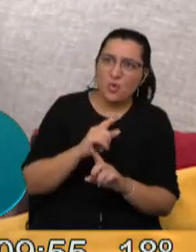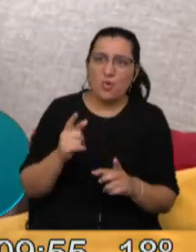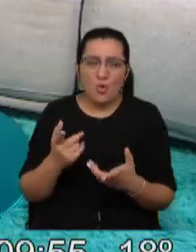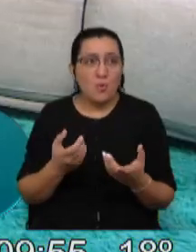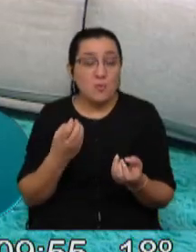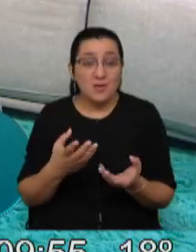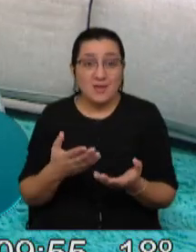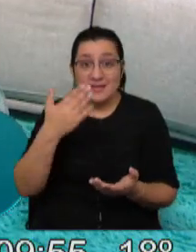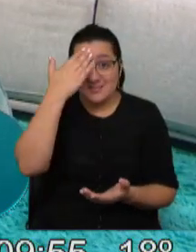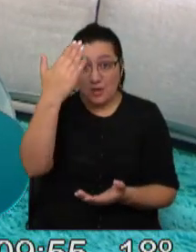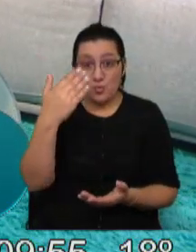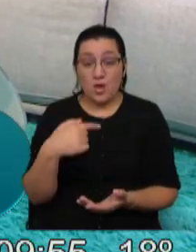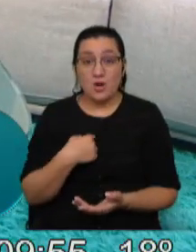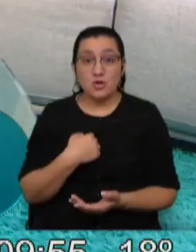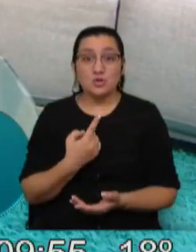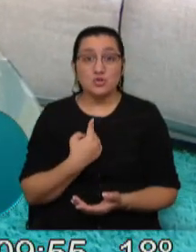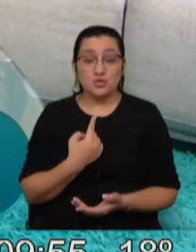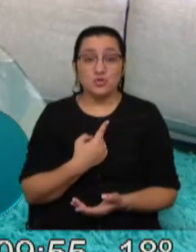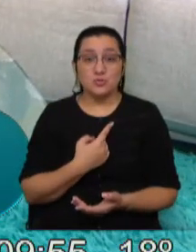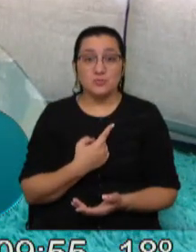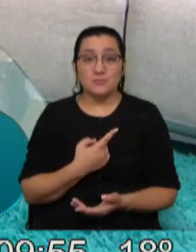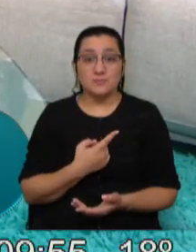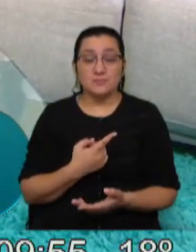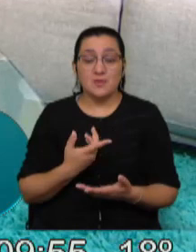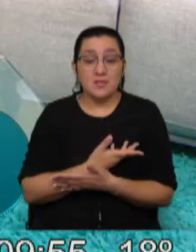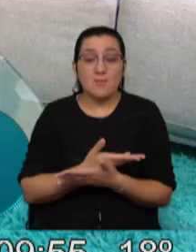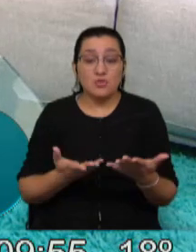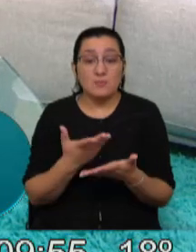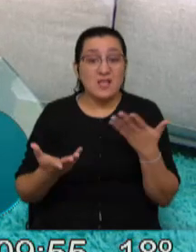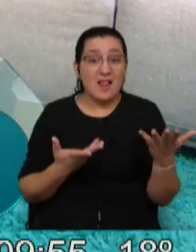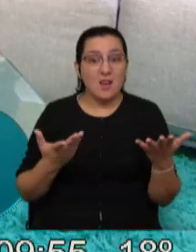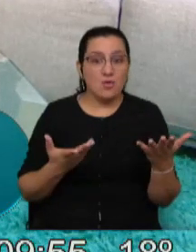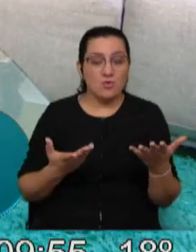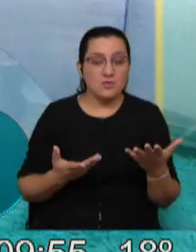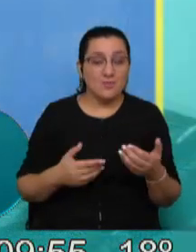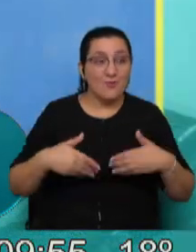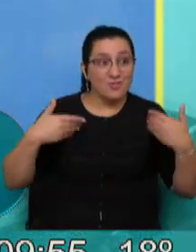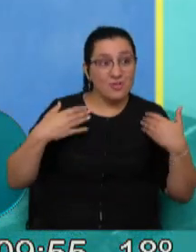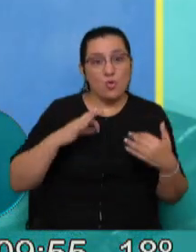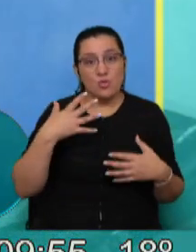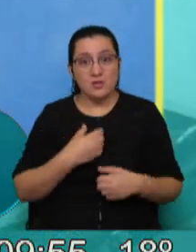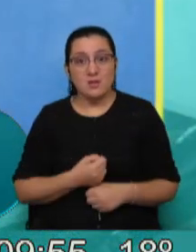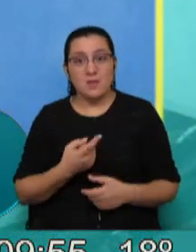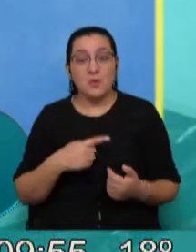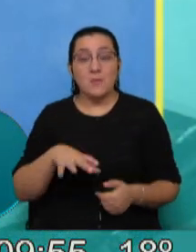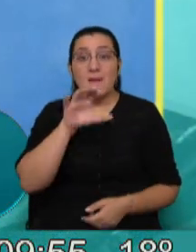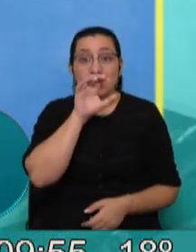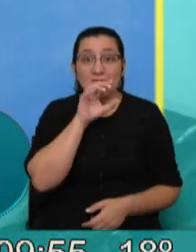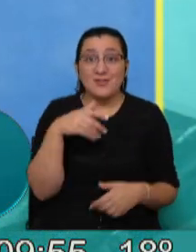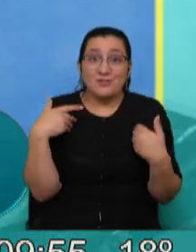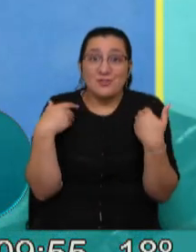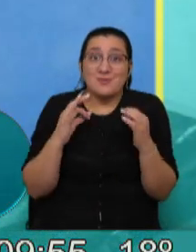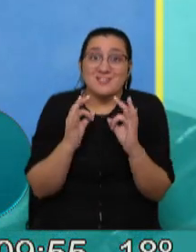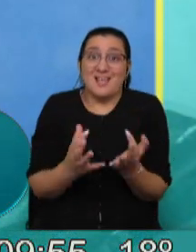realidad el saludo a nosotros lo precede una demostración de ánimo. En el perro no, es la llegada nada más. Bueno, en